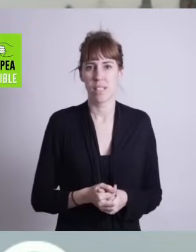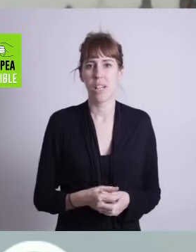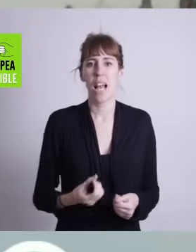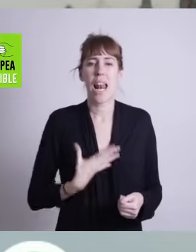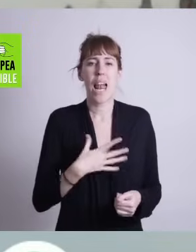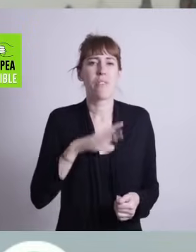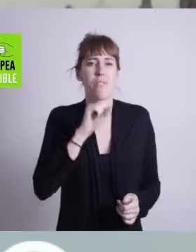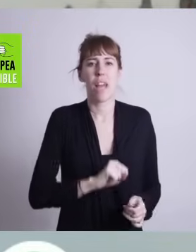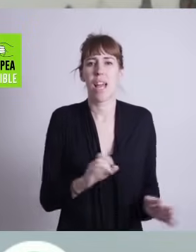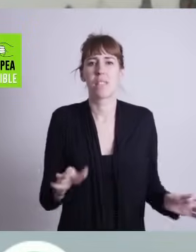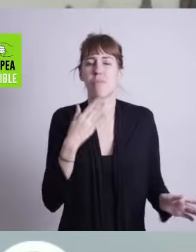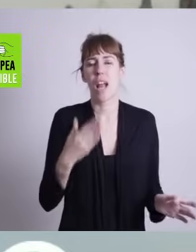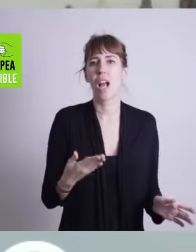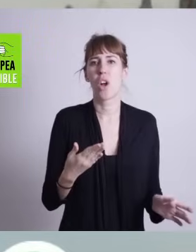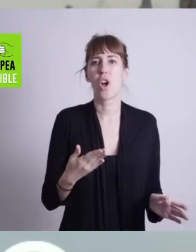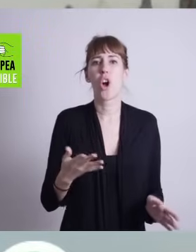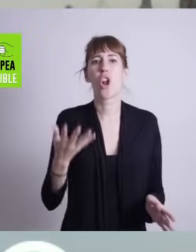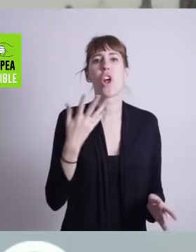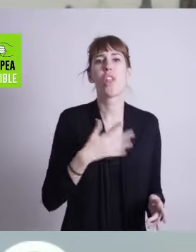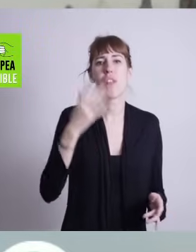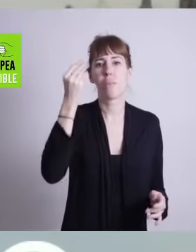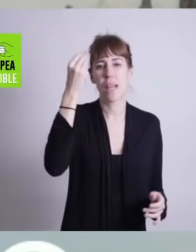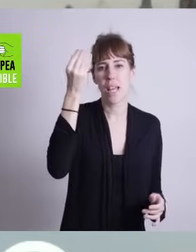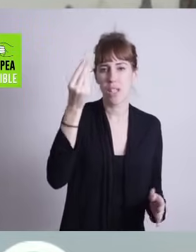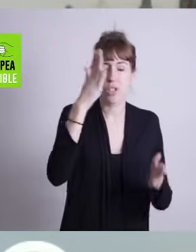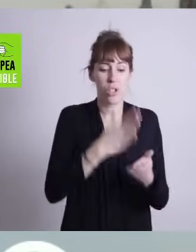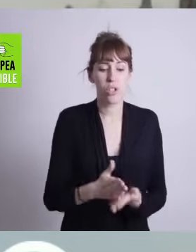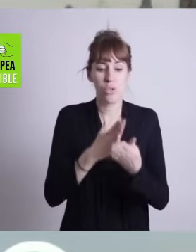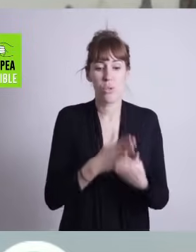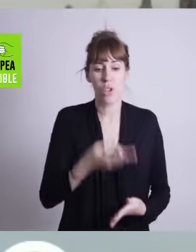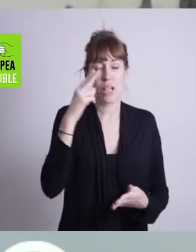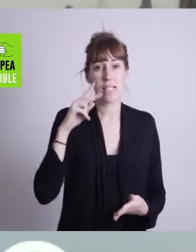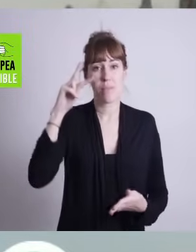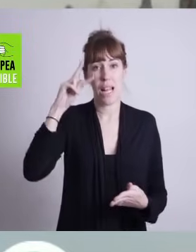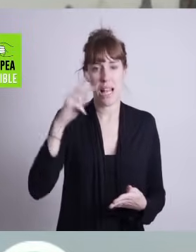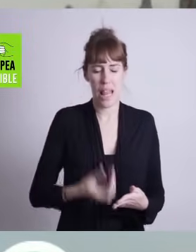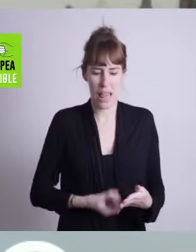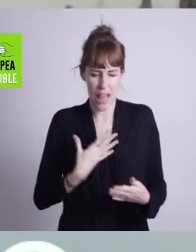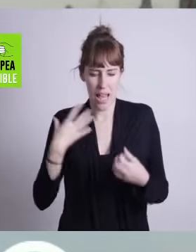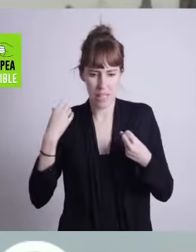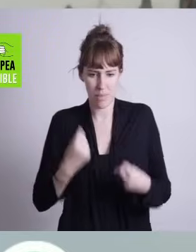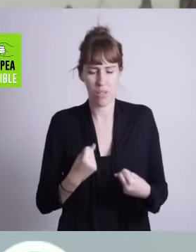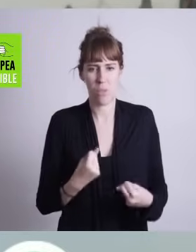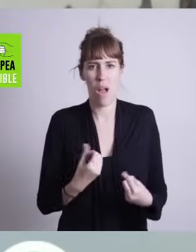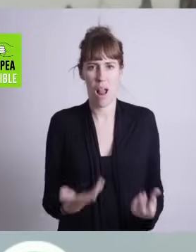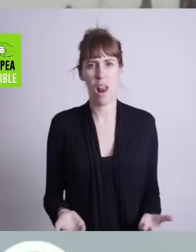conocimiento, en el estudio, en la experiencia. Fe es fuerza espiritual, F.E.